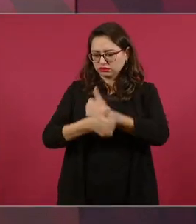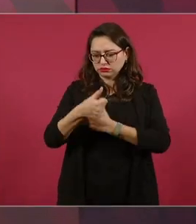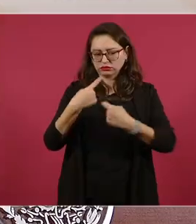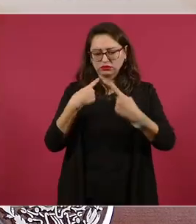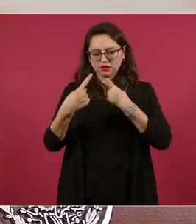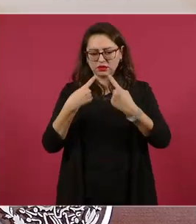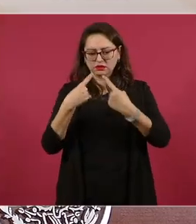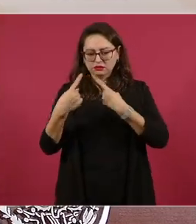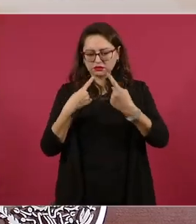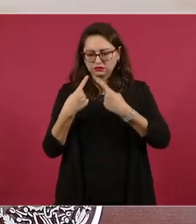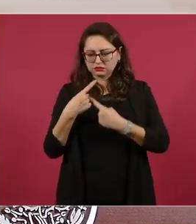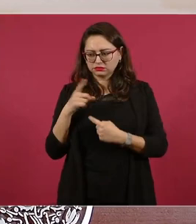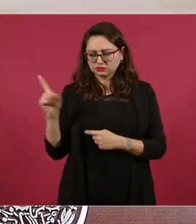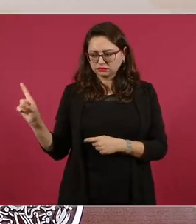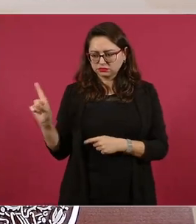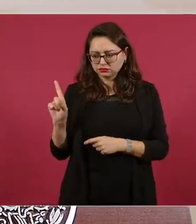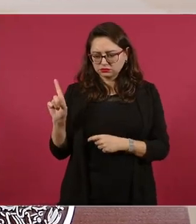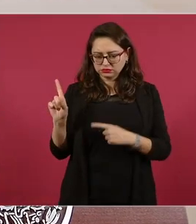Sí.